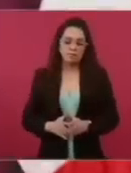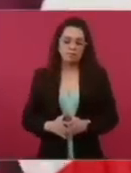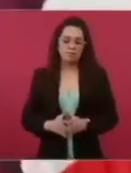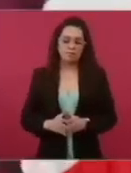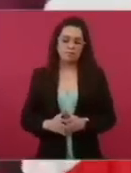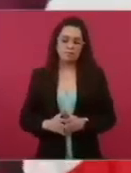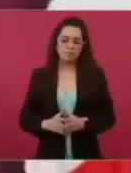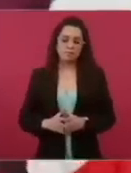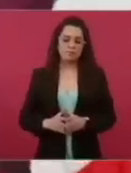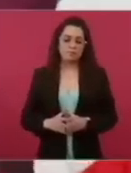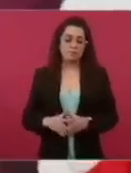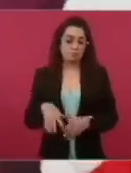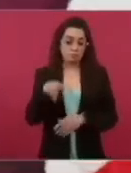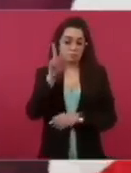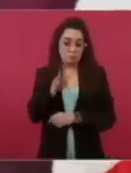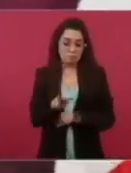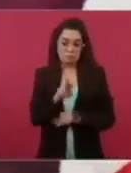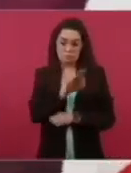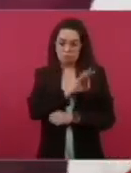Sería muy bueno que